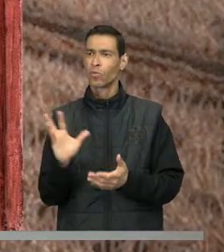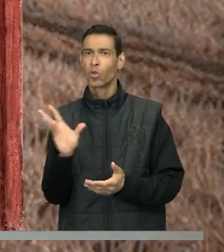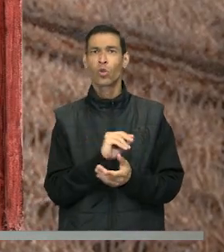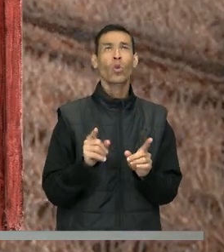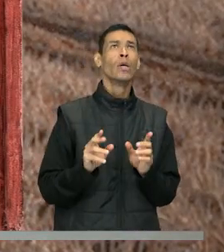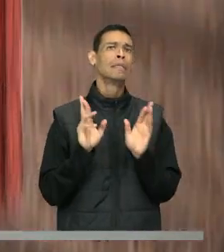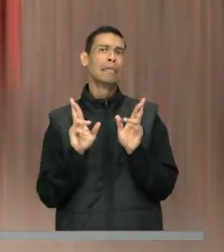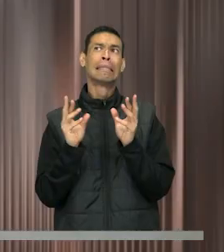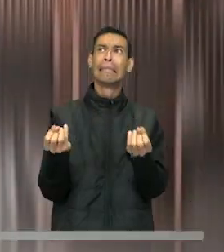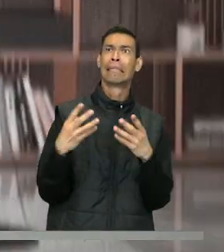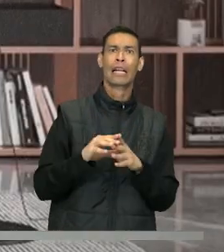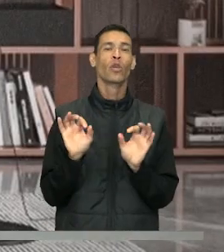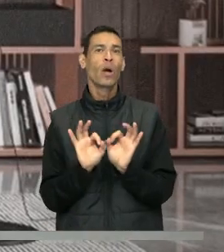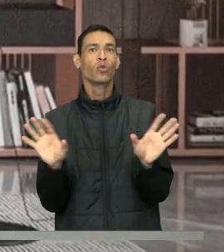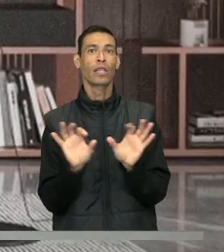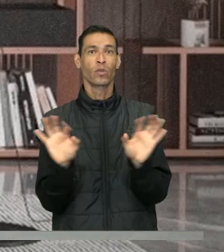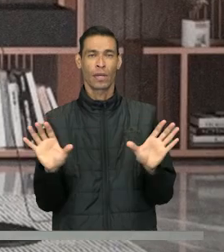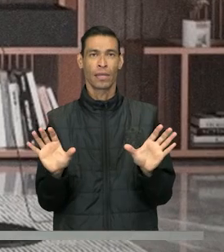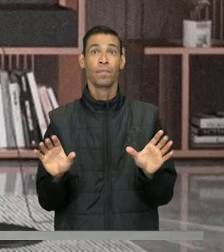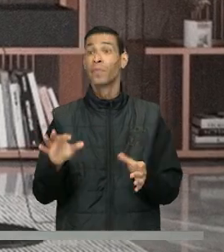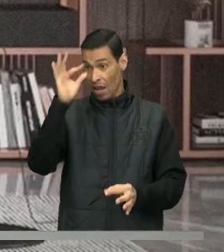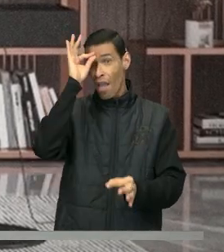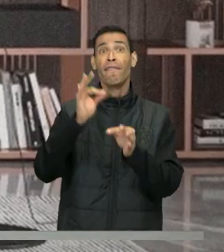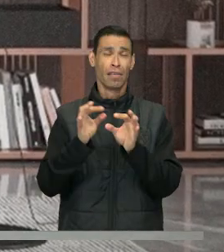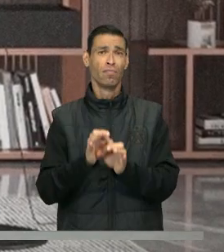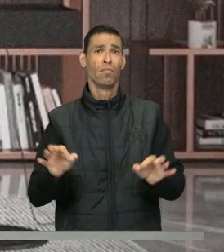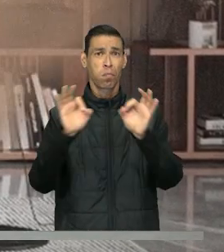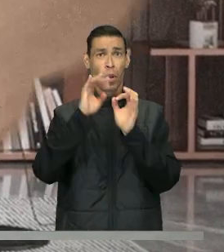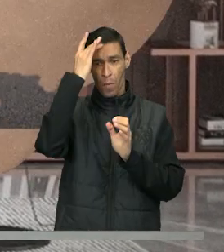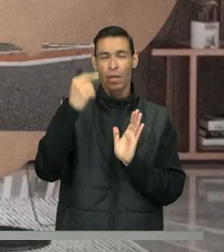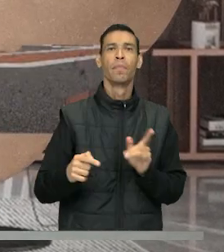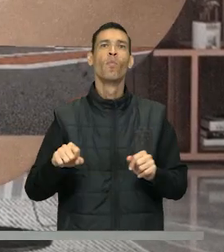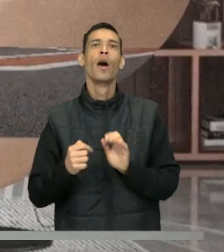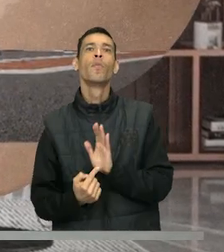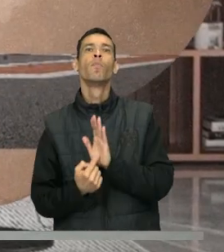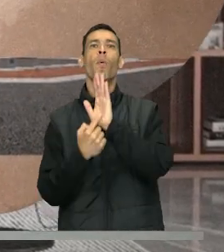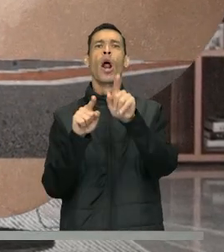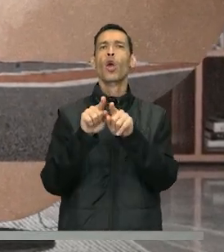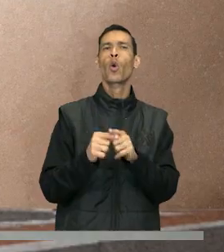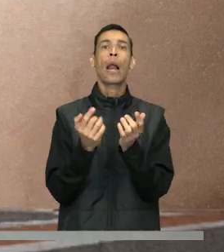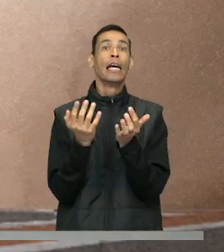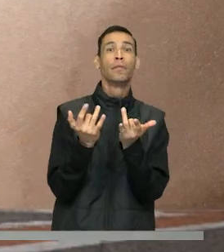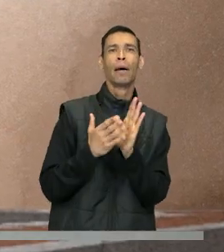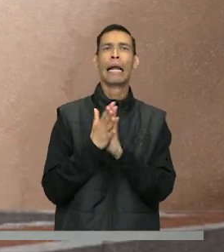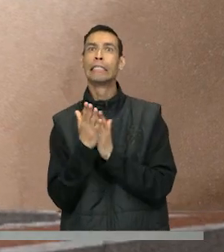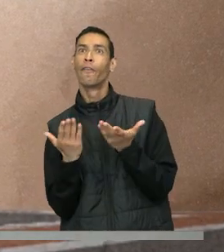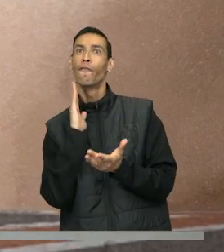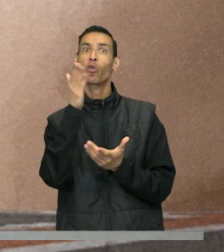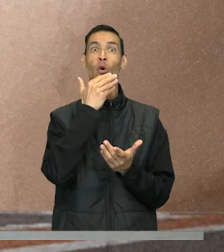atraer la buena suerte. La fe es necesaria porque permite proyectar en ella la esperanza de que algo bueno está por